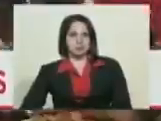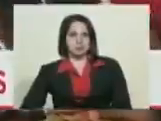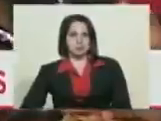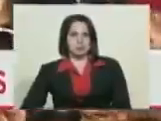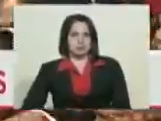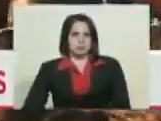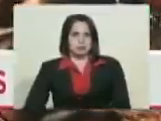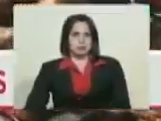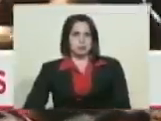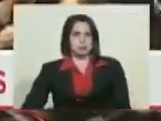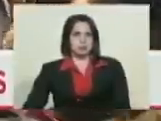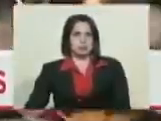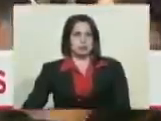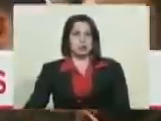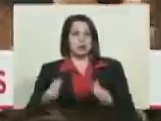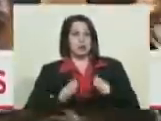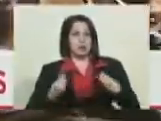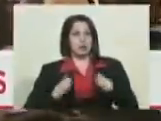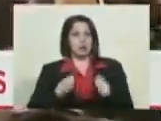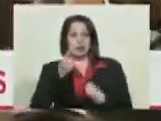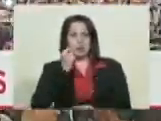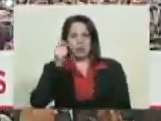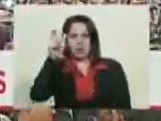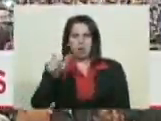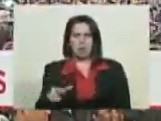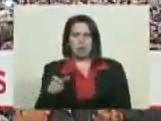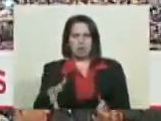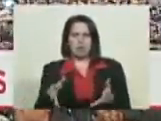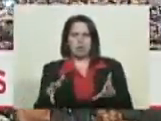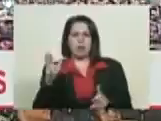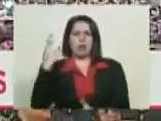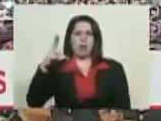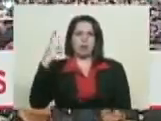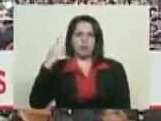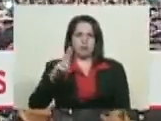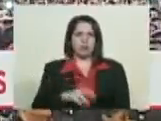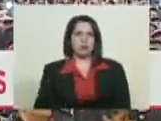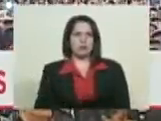¡Que viva Francisco Morazán! ¡Que viva Honduras!